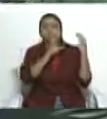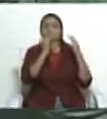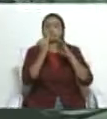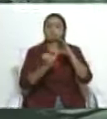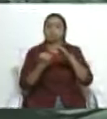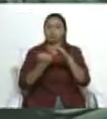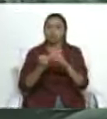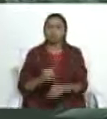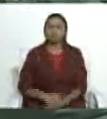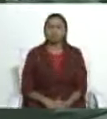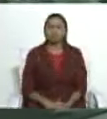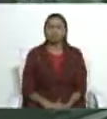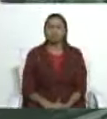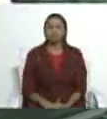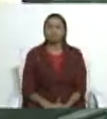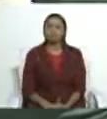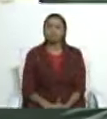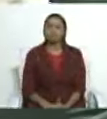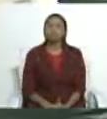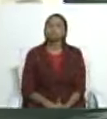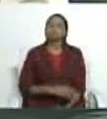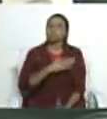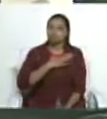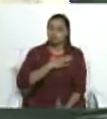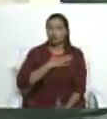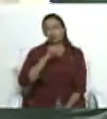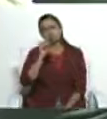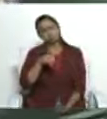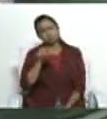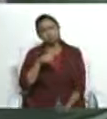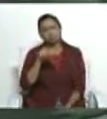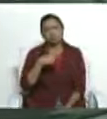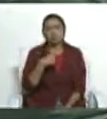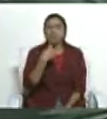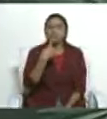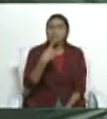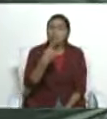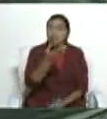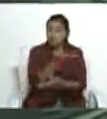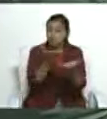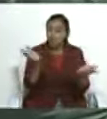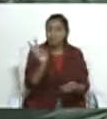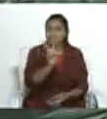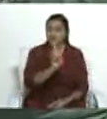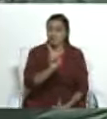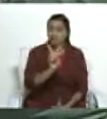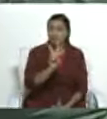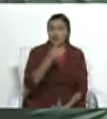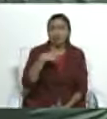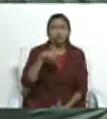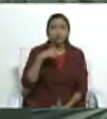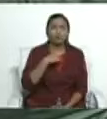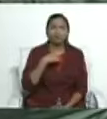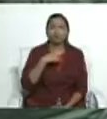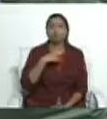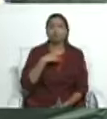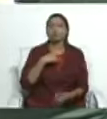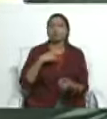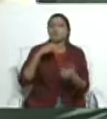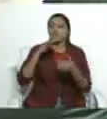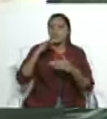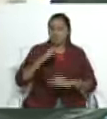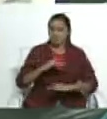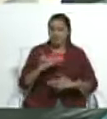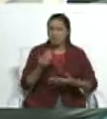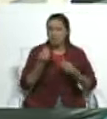duda le digo al pueblo de Venezuela, es que hoy no estamos para estar en diatribas, en conflicto